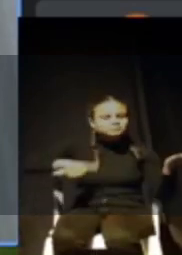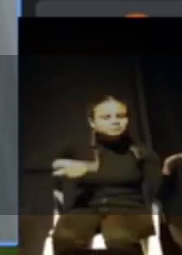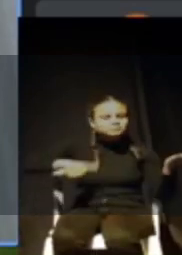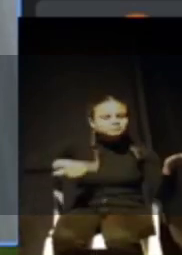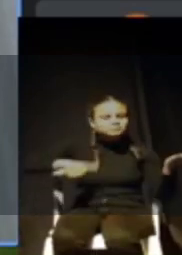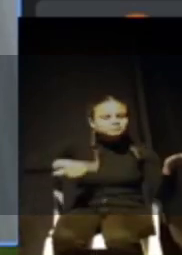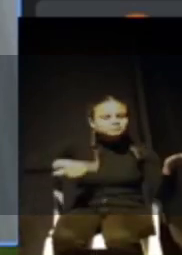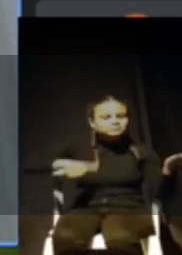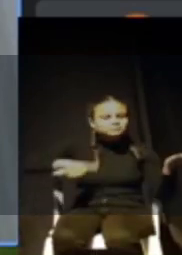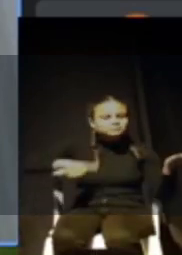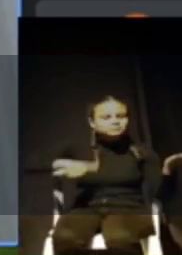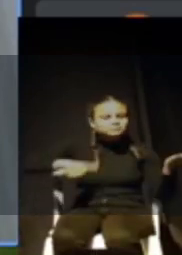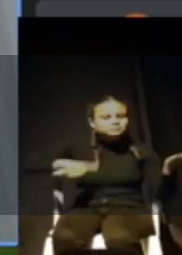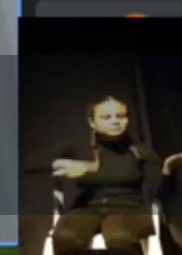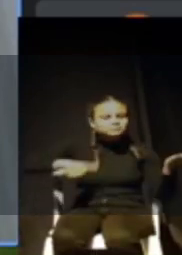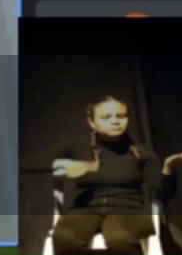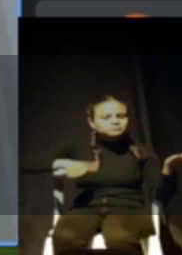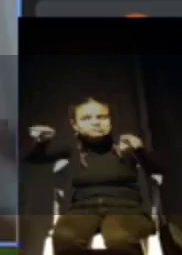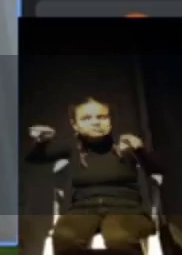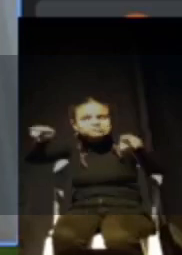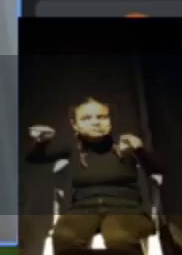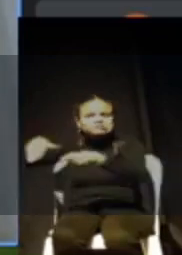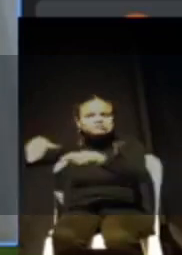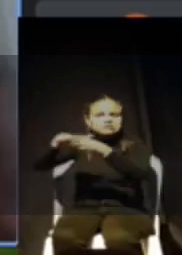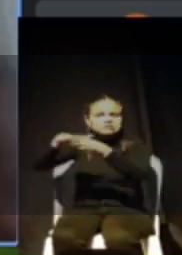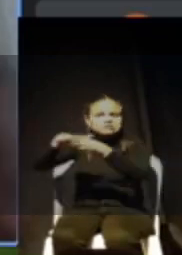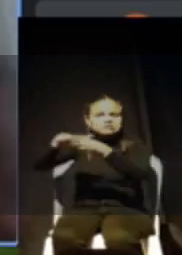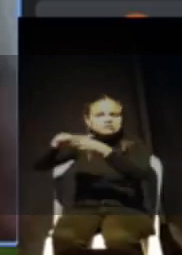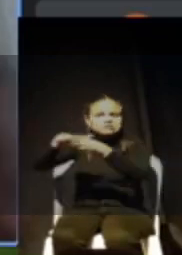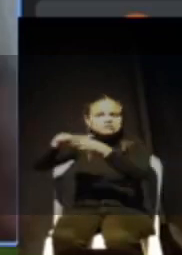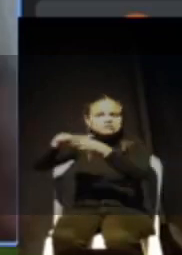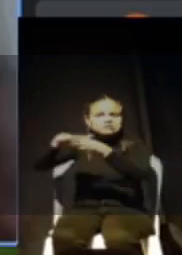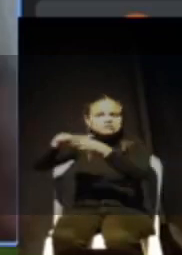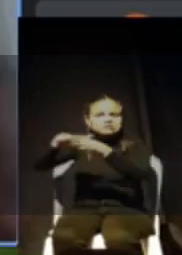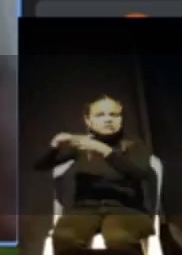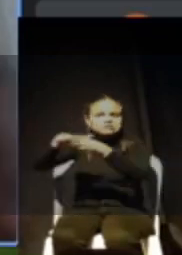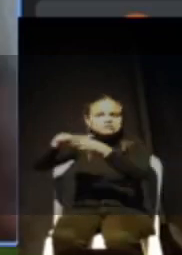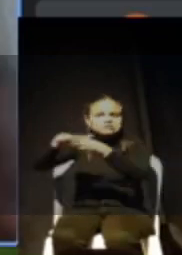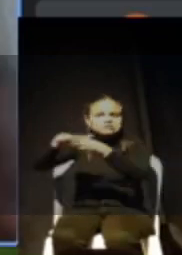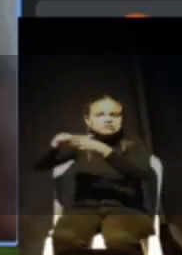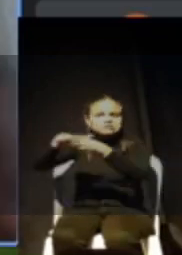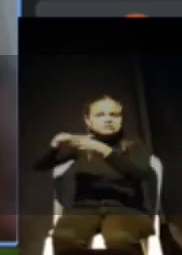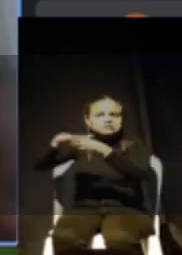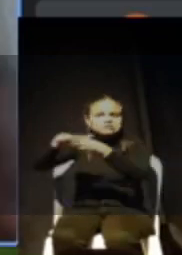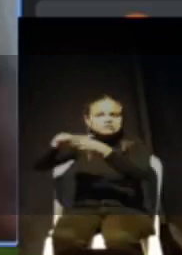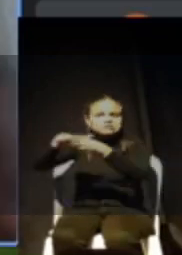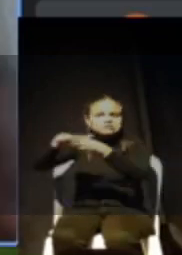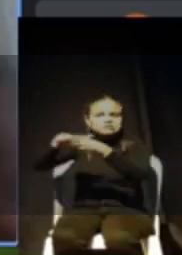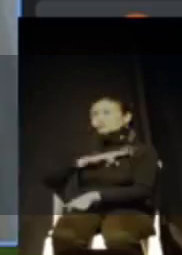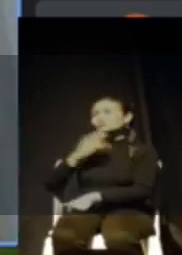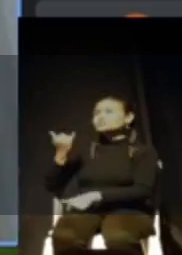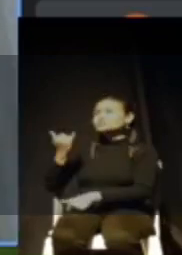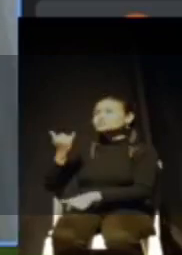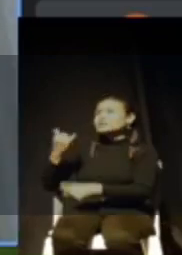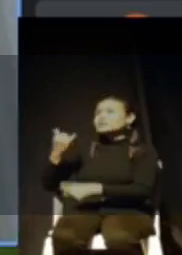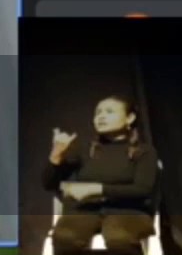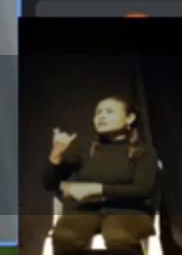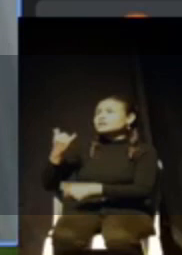nombrado también los males del siglo, ¿no? Estamos hablando de la crisis capitalista, el neoliberalismo, el calentamiento global,